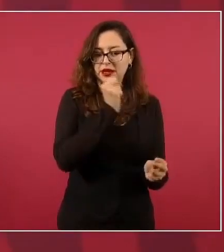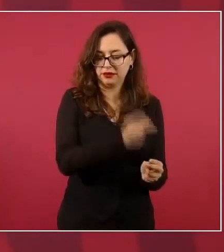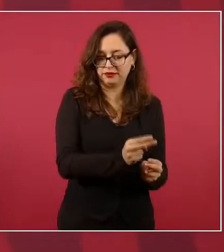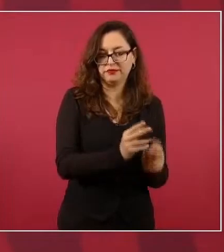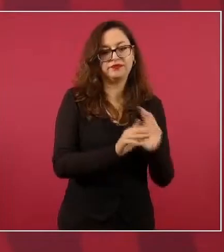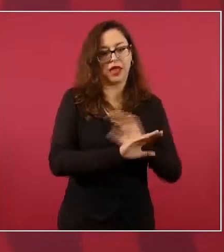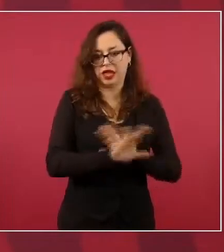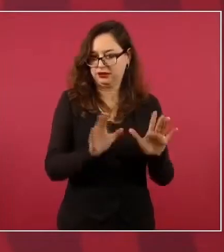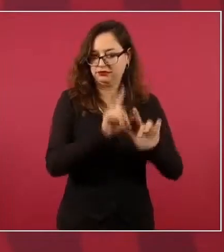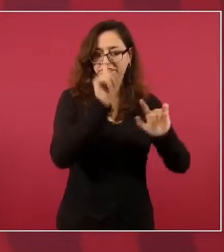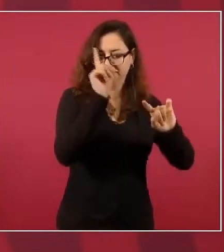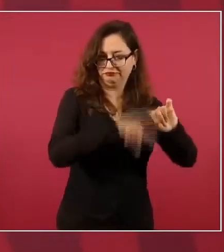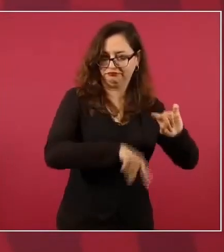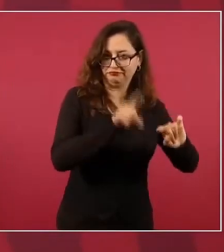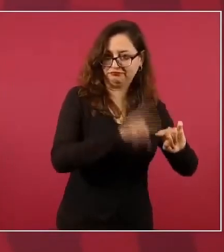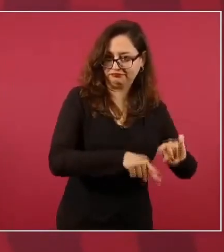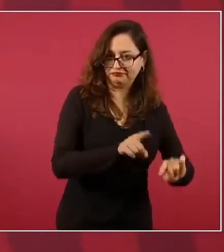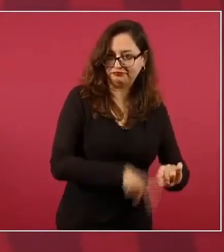Luego está